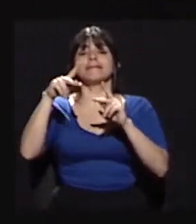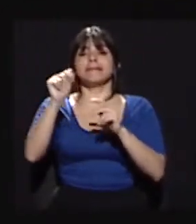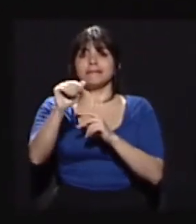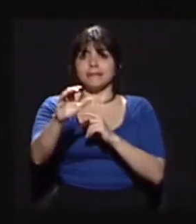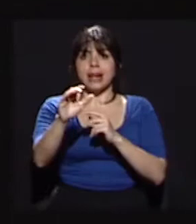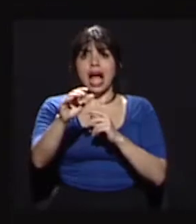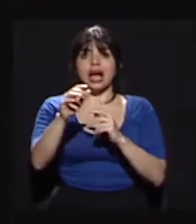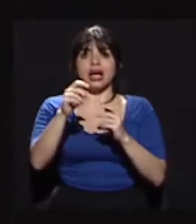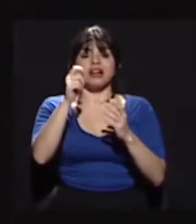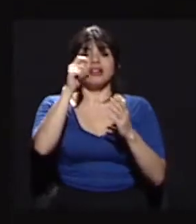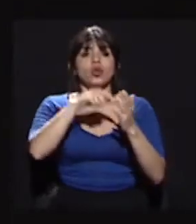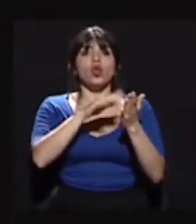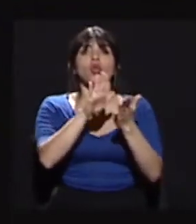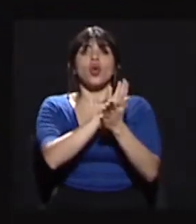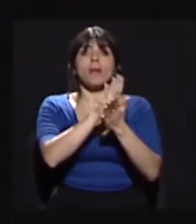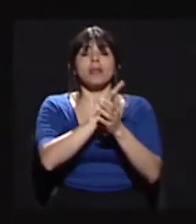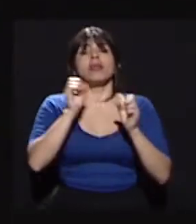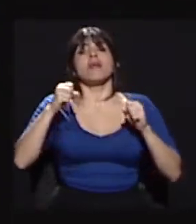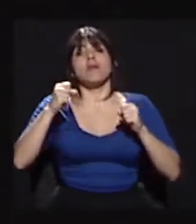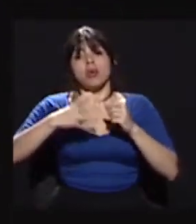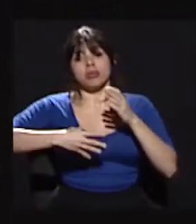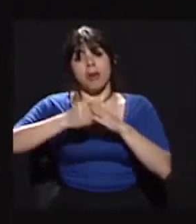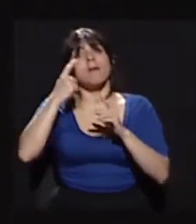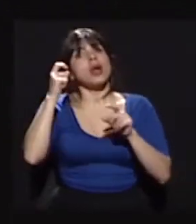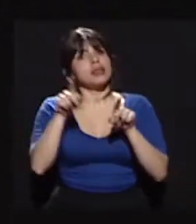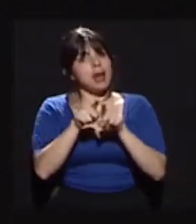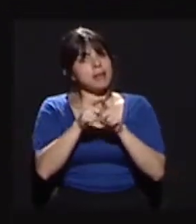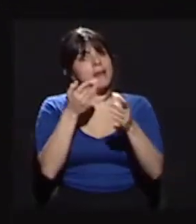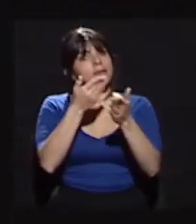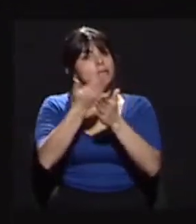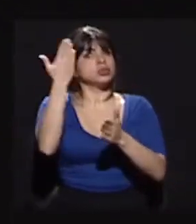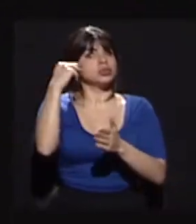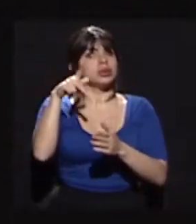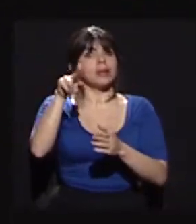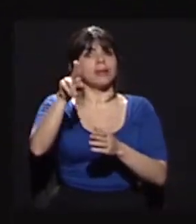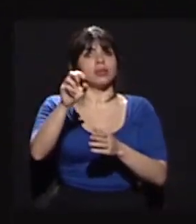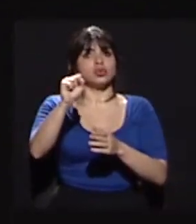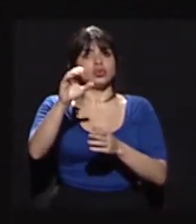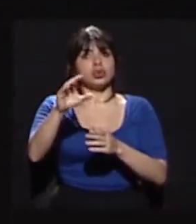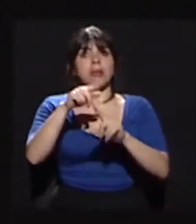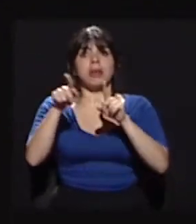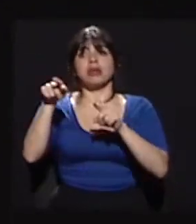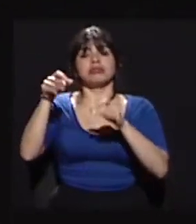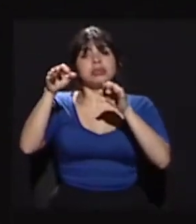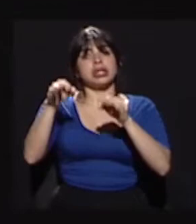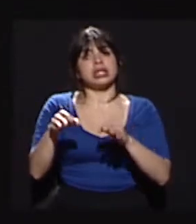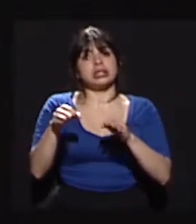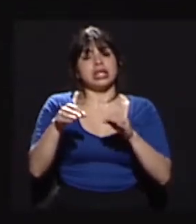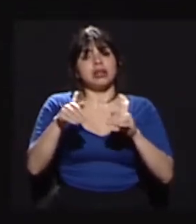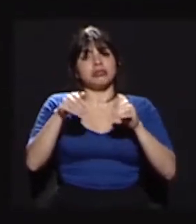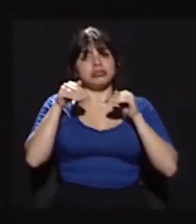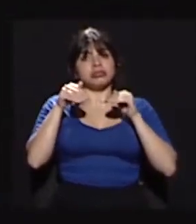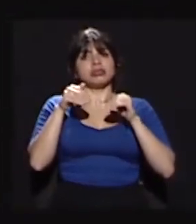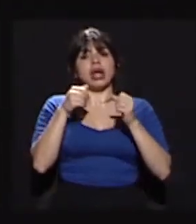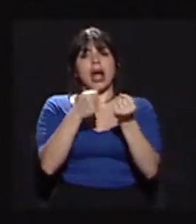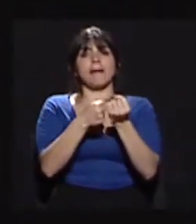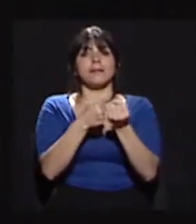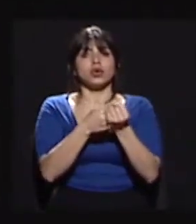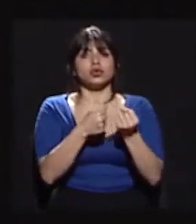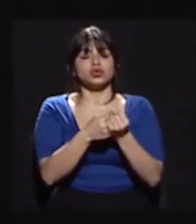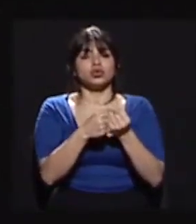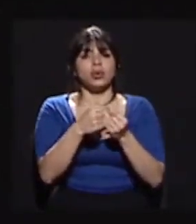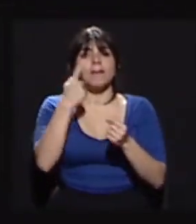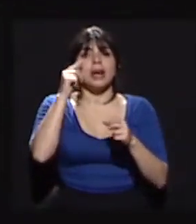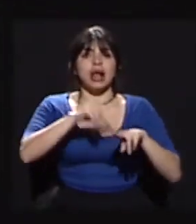al cual se habría sumado porque también lo propuso en su momento la unidad social cristiana pero decidieron retirar el apoyo al